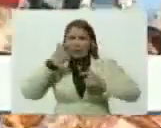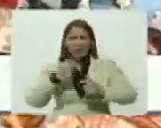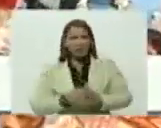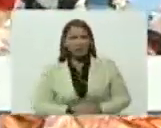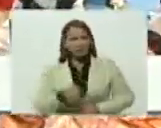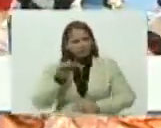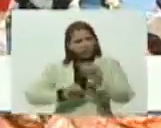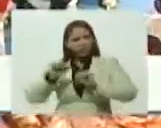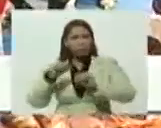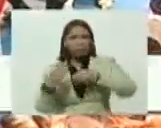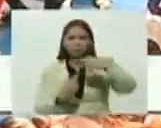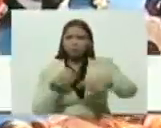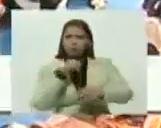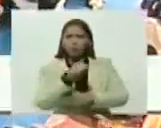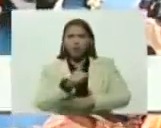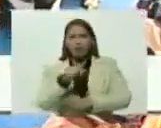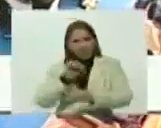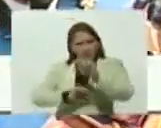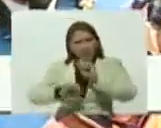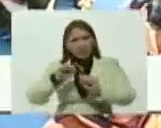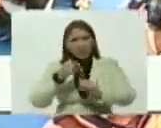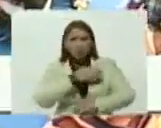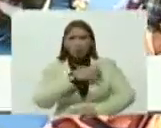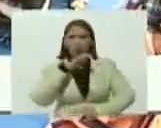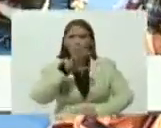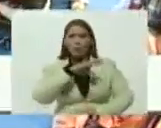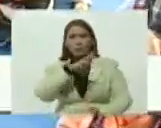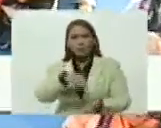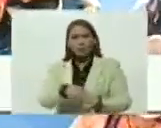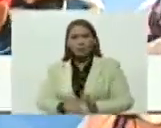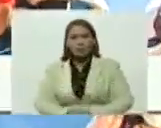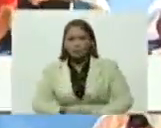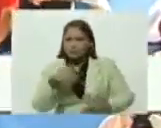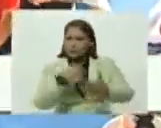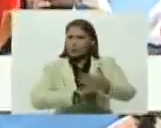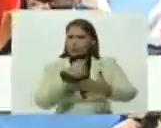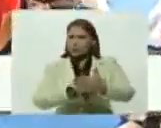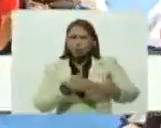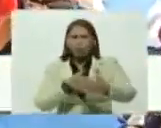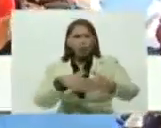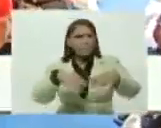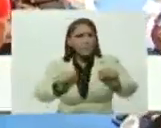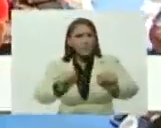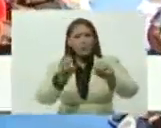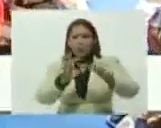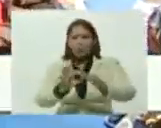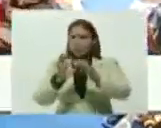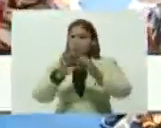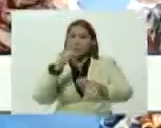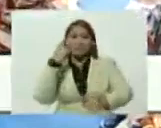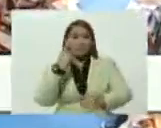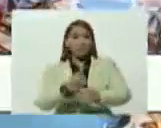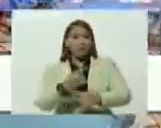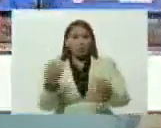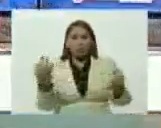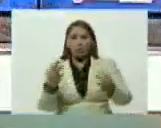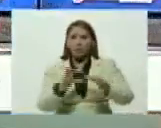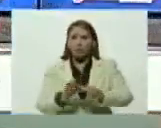defendiendo la revolución, defendiendo la soberanía nacional, luchando contra el imperialismo, unidos como debemos estar.